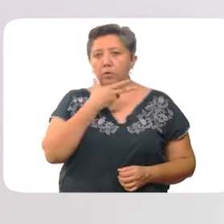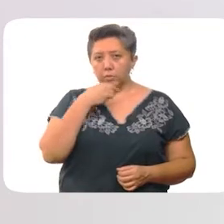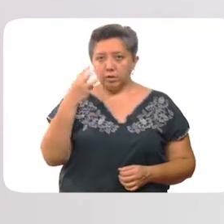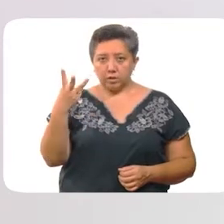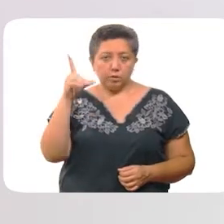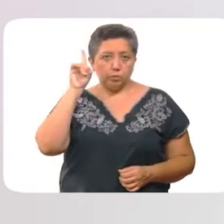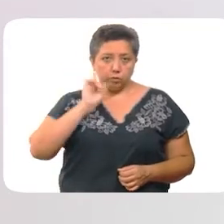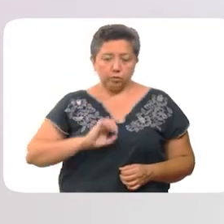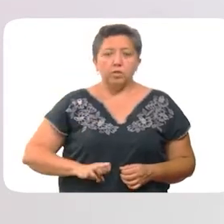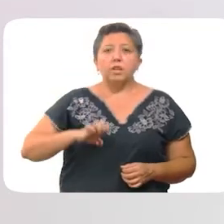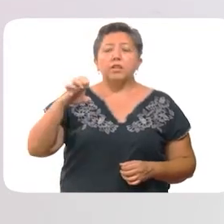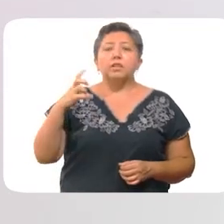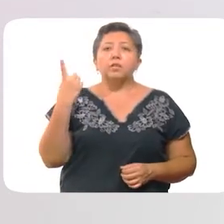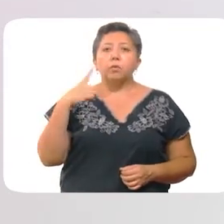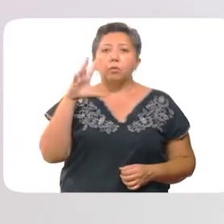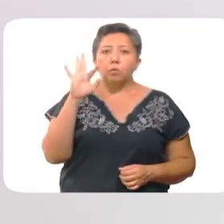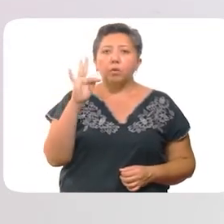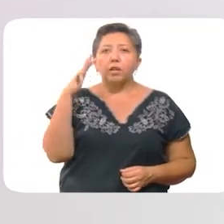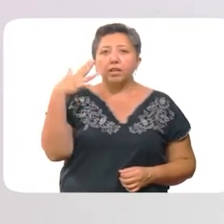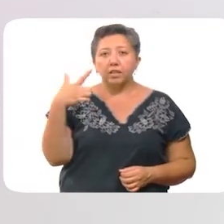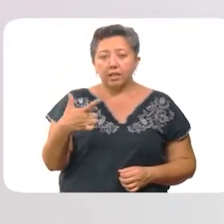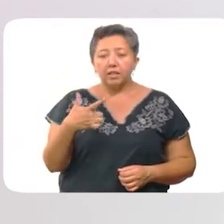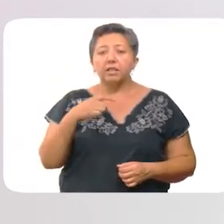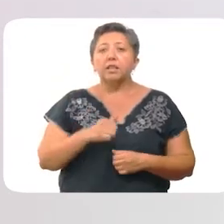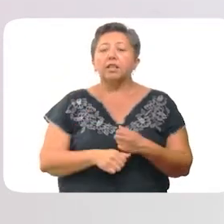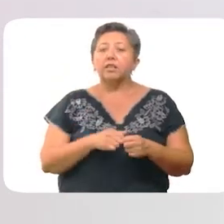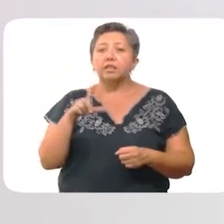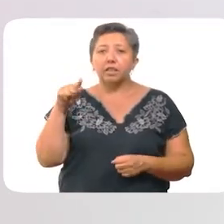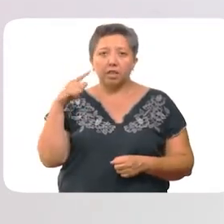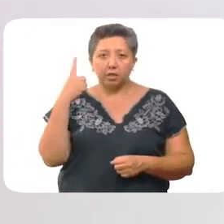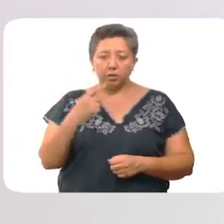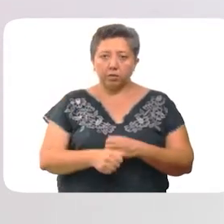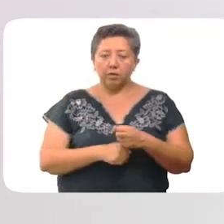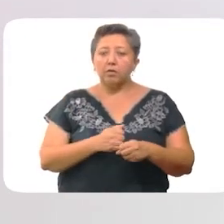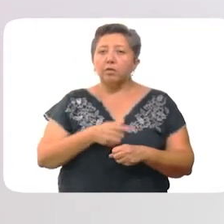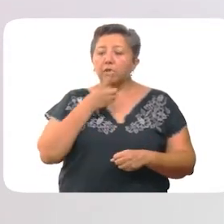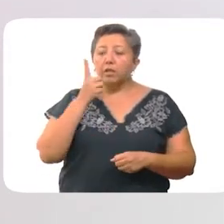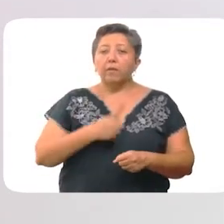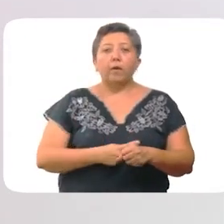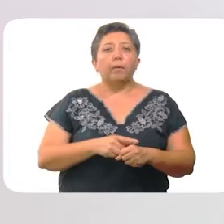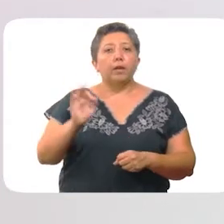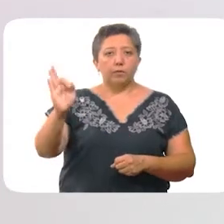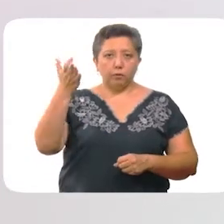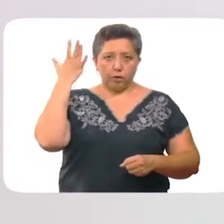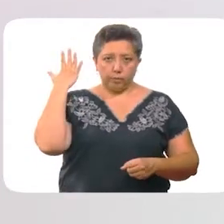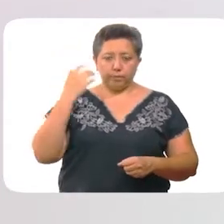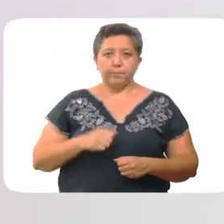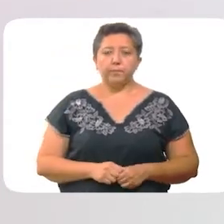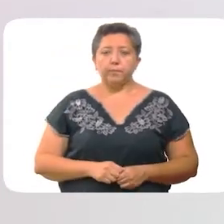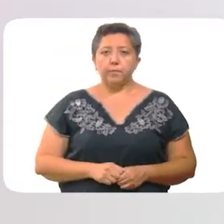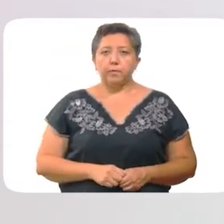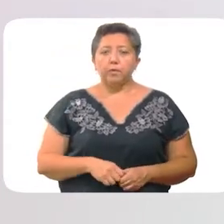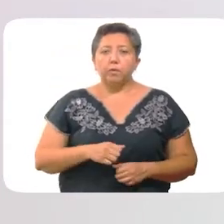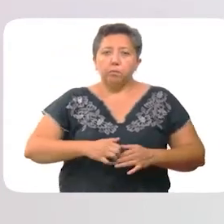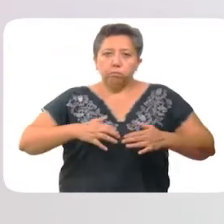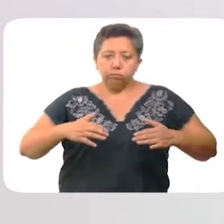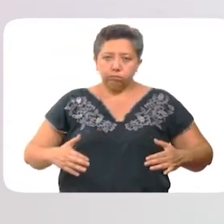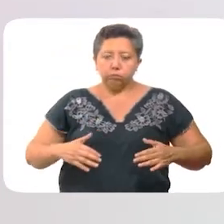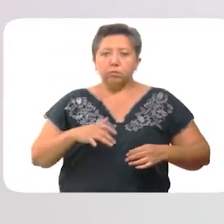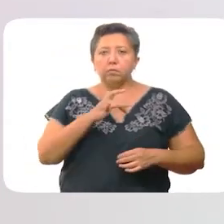3 mujeres, de un rango de edad de 47 años a 71 años. Sus principales enfermedades fueron